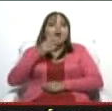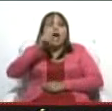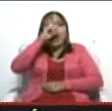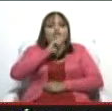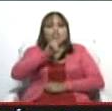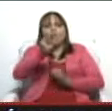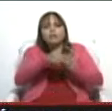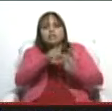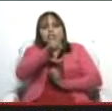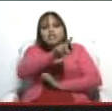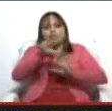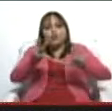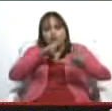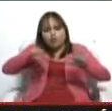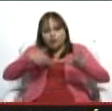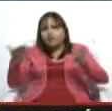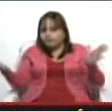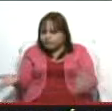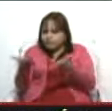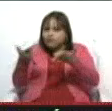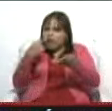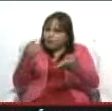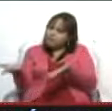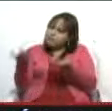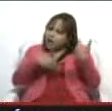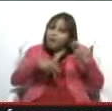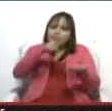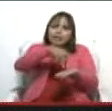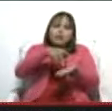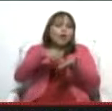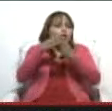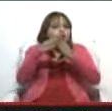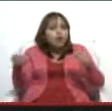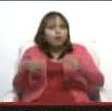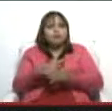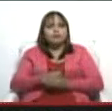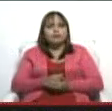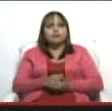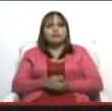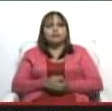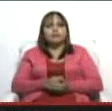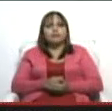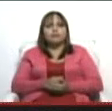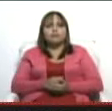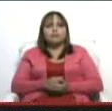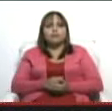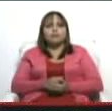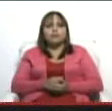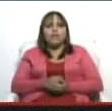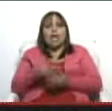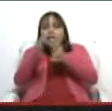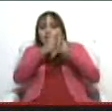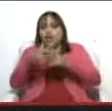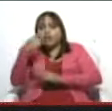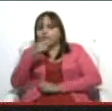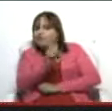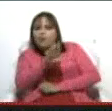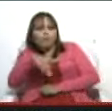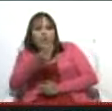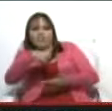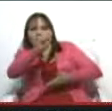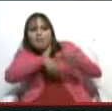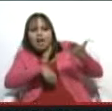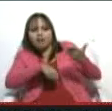les tendimos la mano, les dijimos participemos, todas y todos. Del norte le dieron la orden, no pueden firmar ese acuerdo en